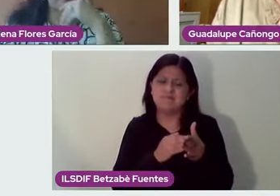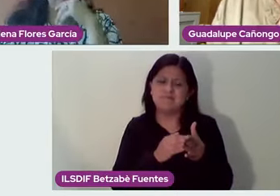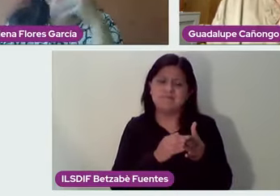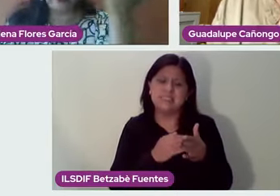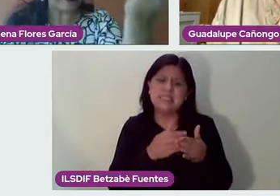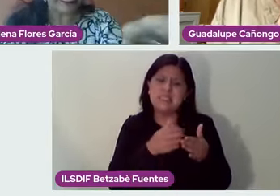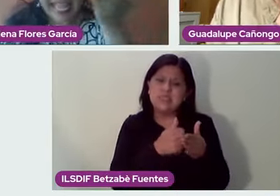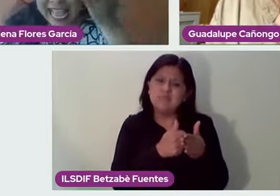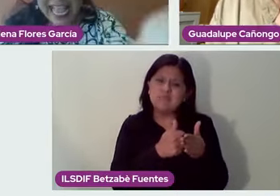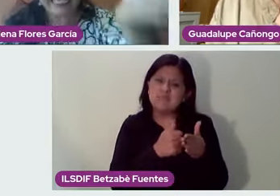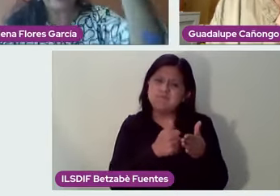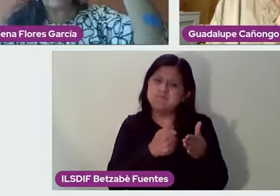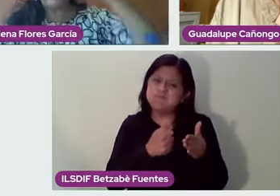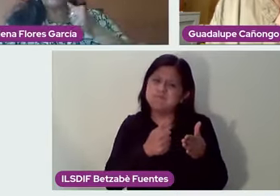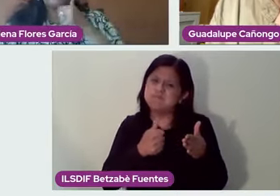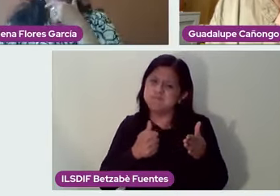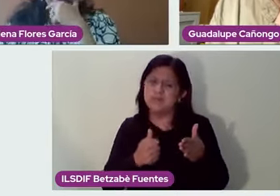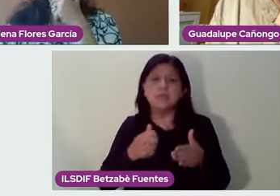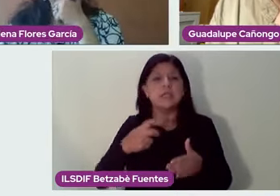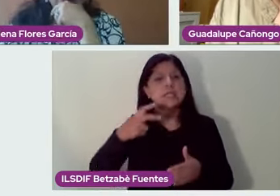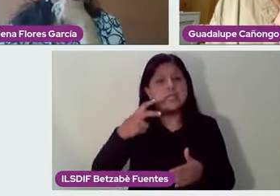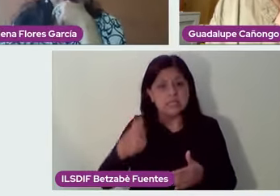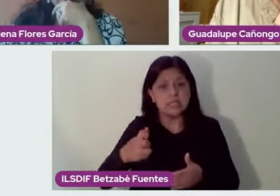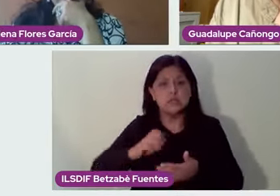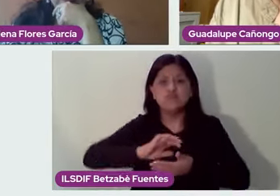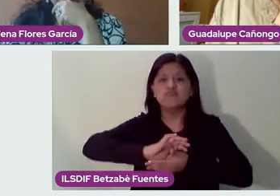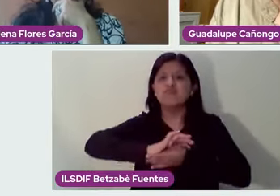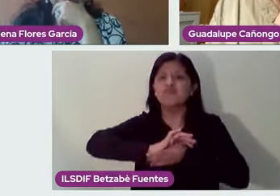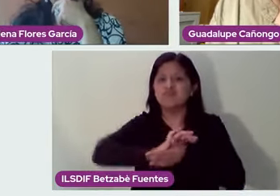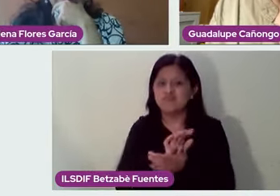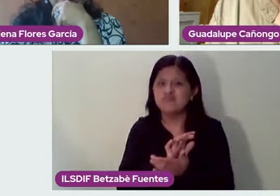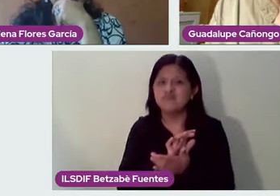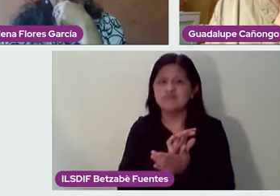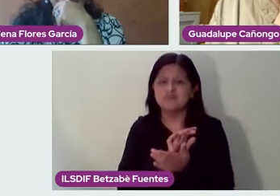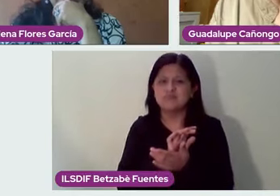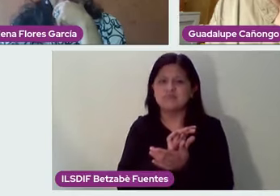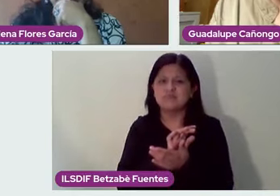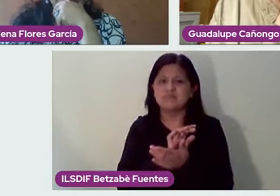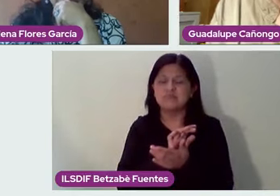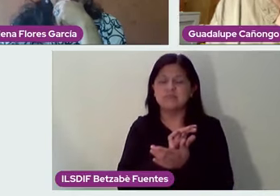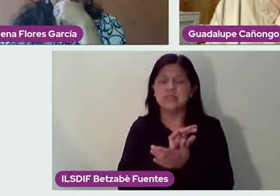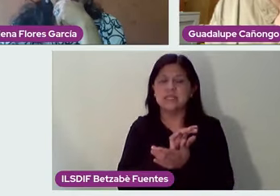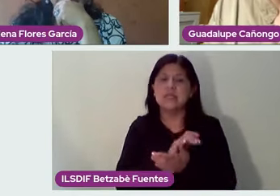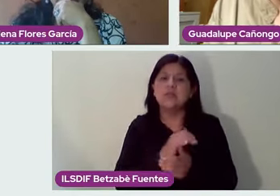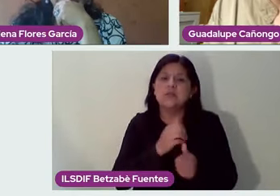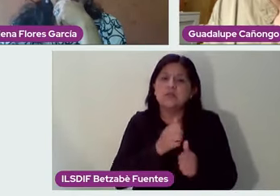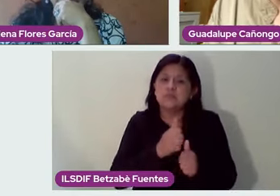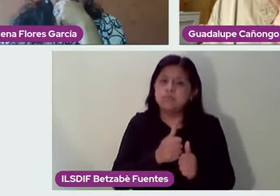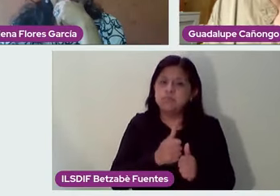genera exclusión. Los ¿Qué vamos es? Perdón. sacando, ¿no? Los vamos aislando